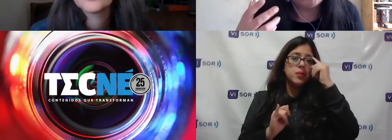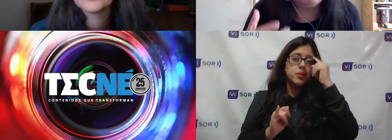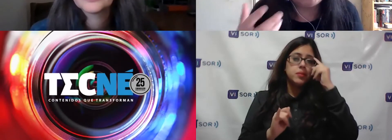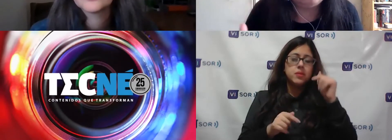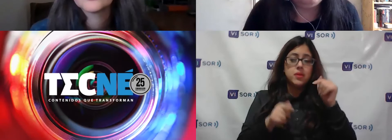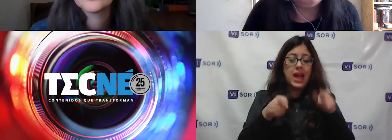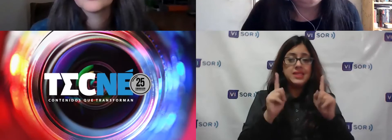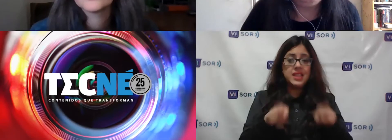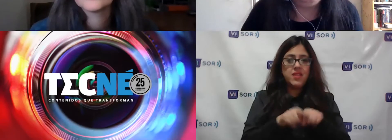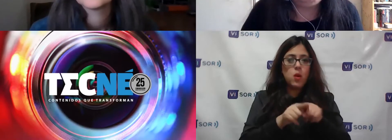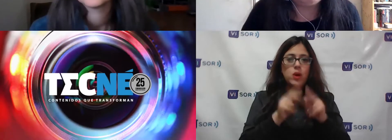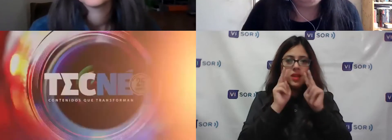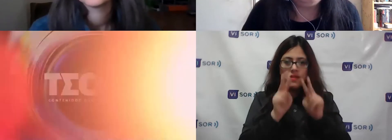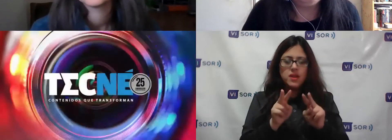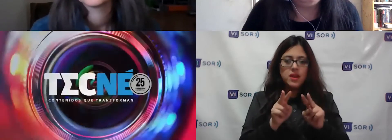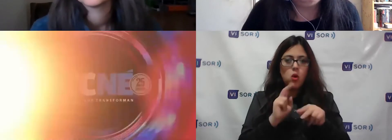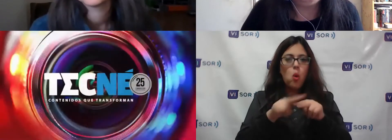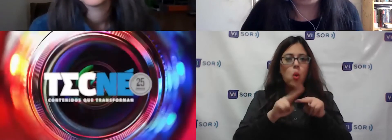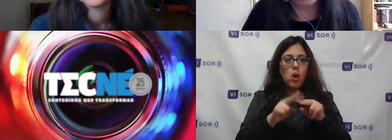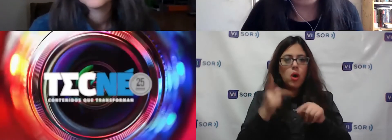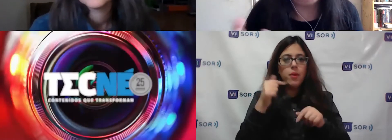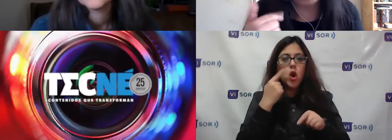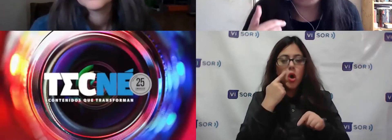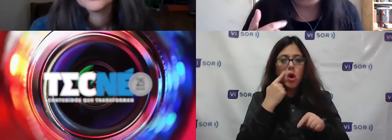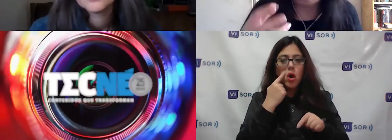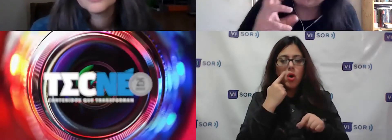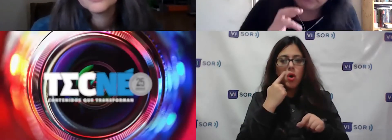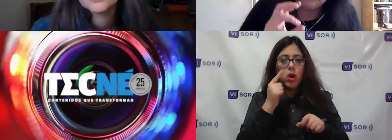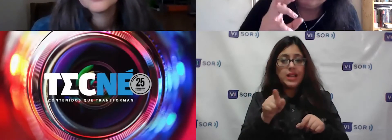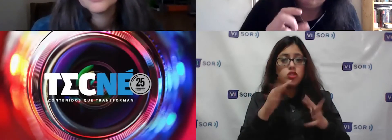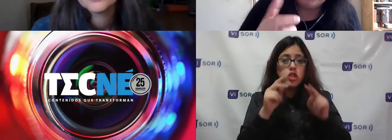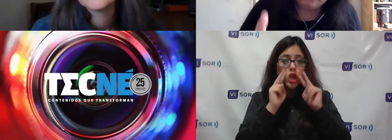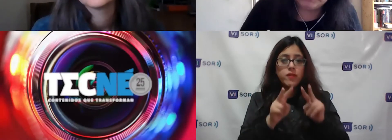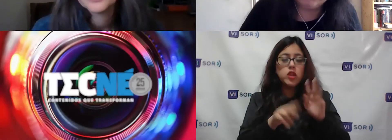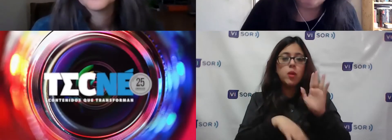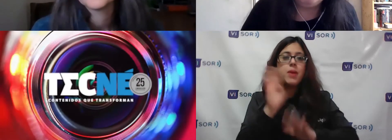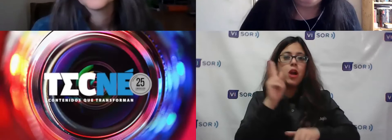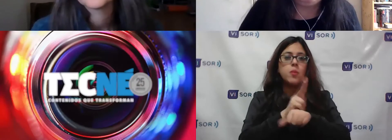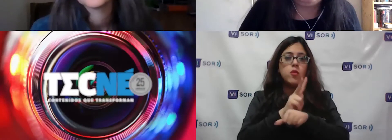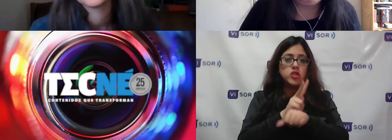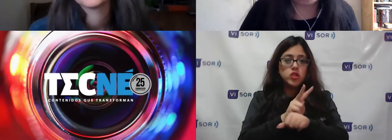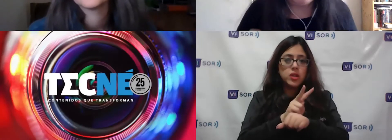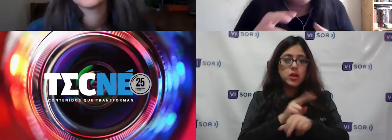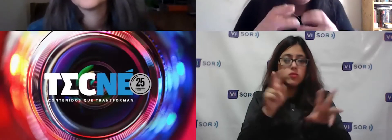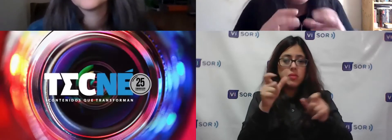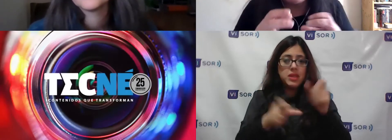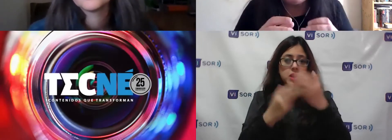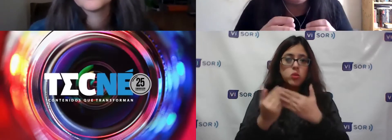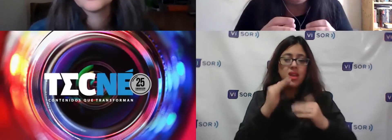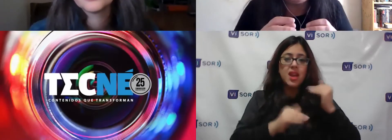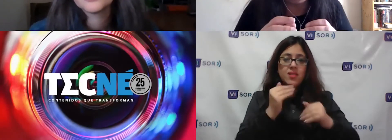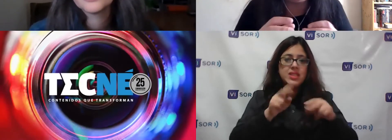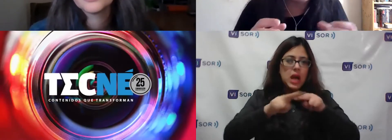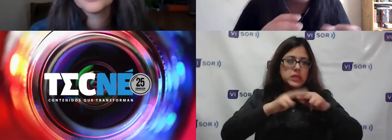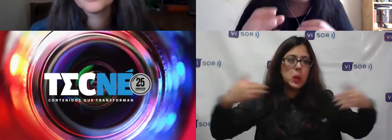escucharlo hacerlo yo creo que pasa mucho yo solo vivió más como profesora con los estudiantes que a veces una actuación de un ejercicio